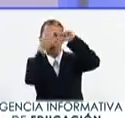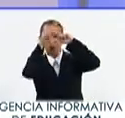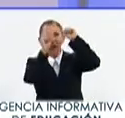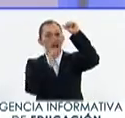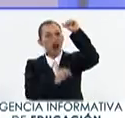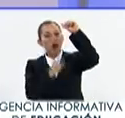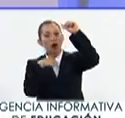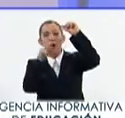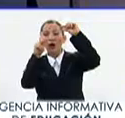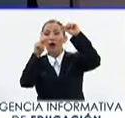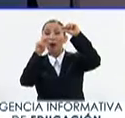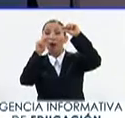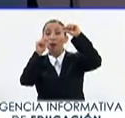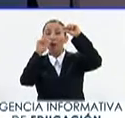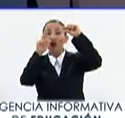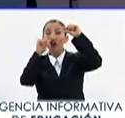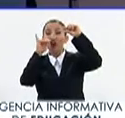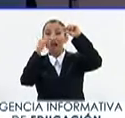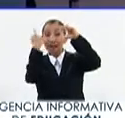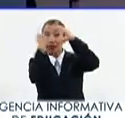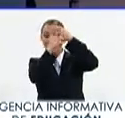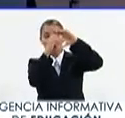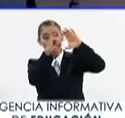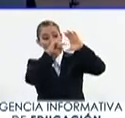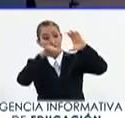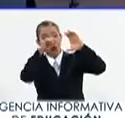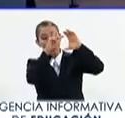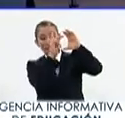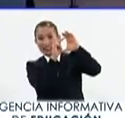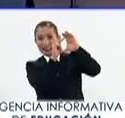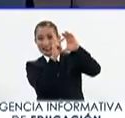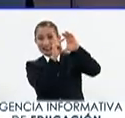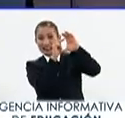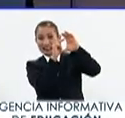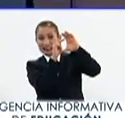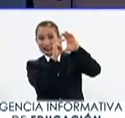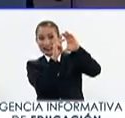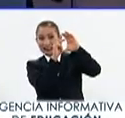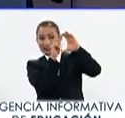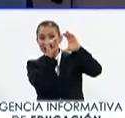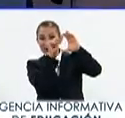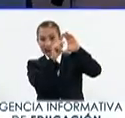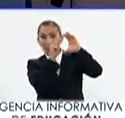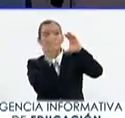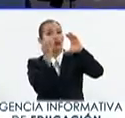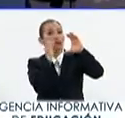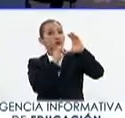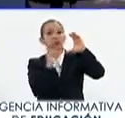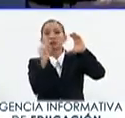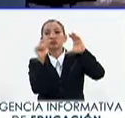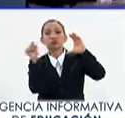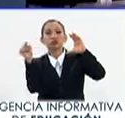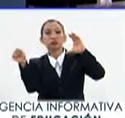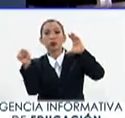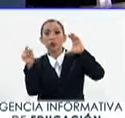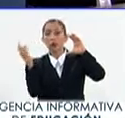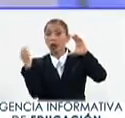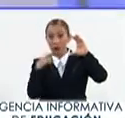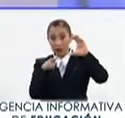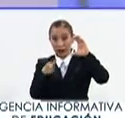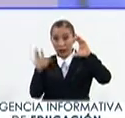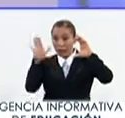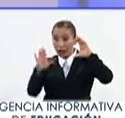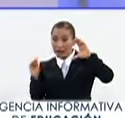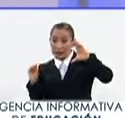el número de protones que están dentro del núcleo de un átomo. Y entonces, en principio, no hay nada que impida que se